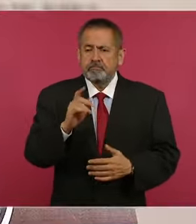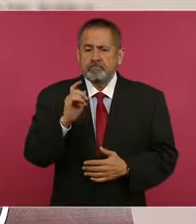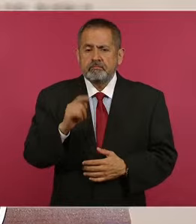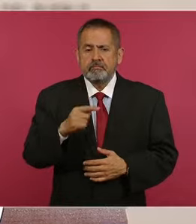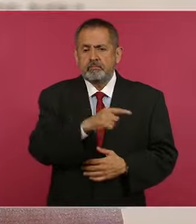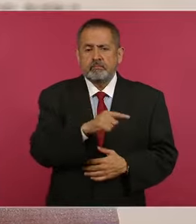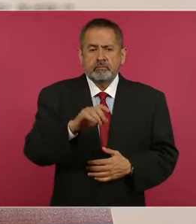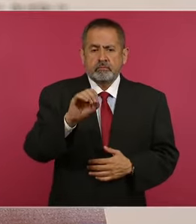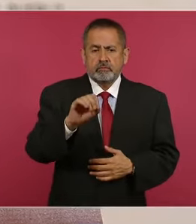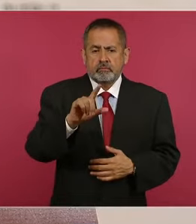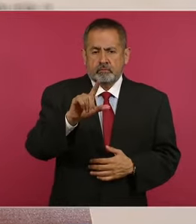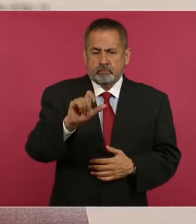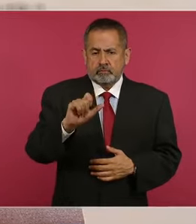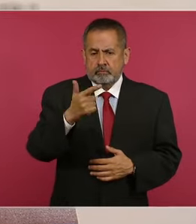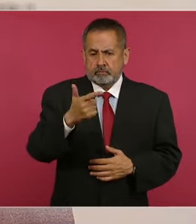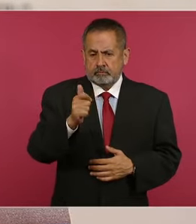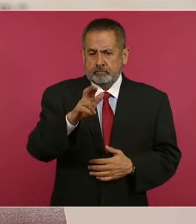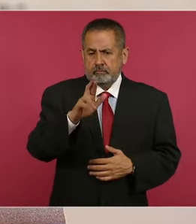Olegario